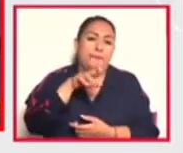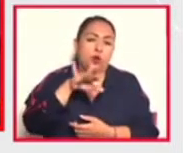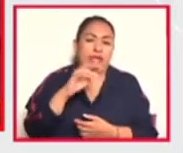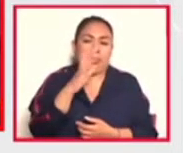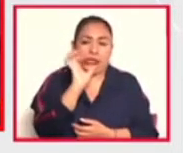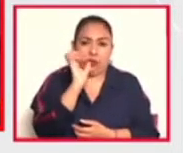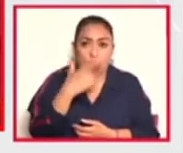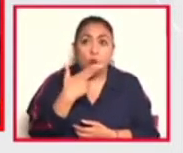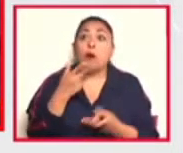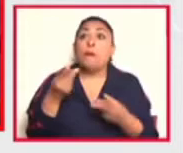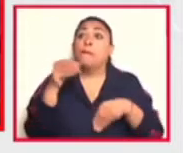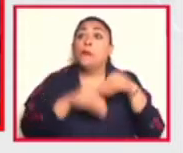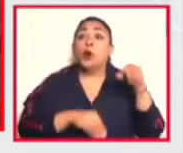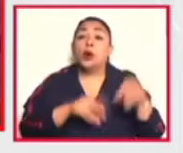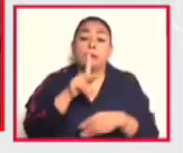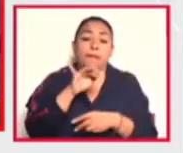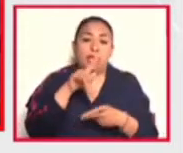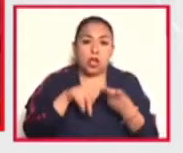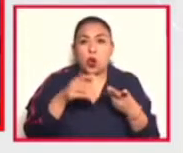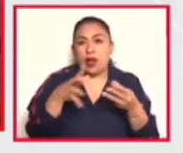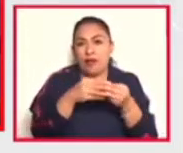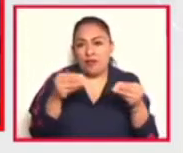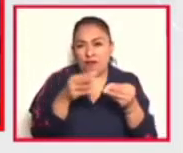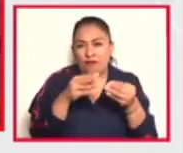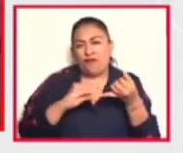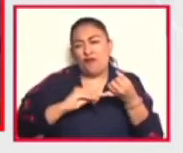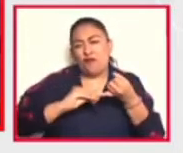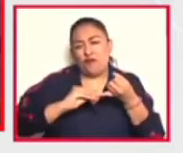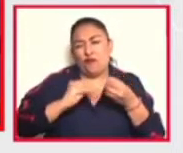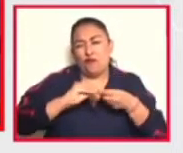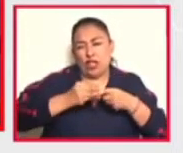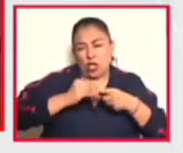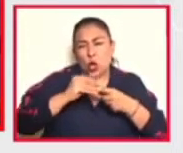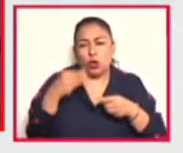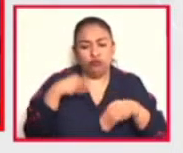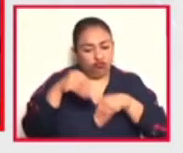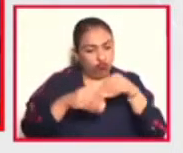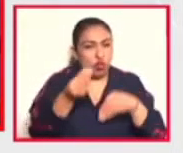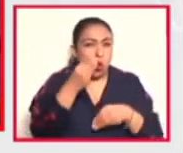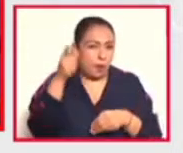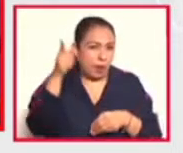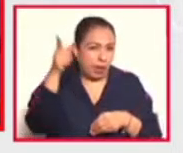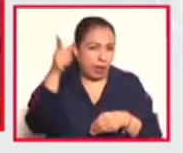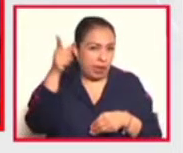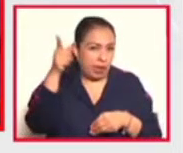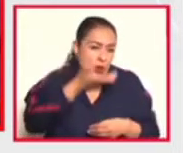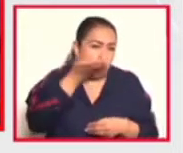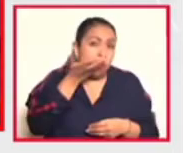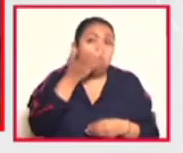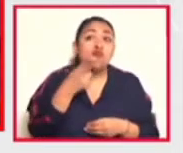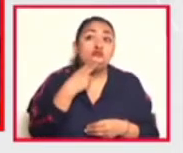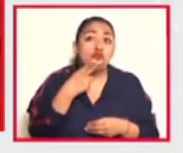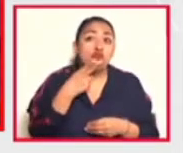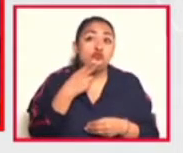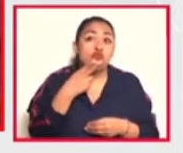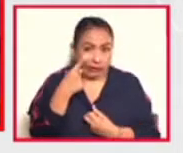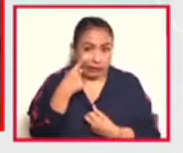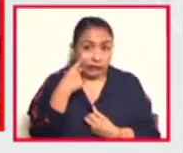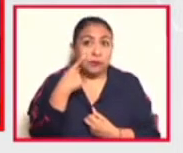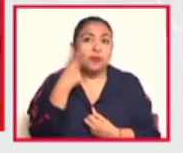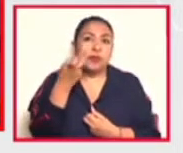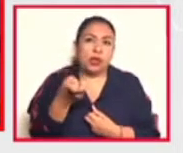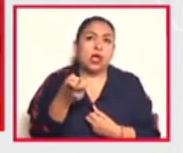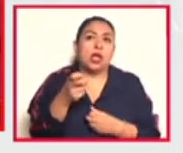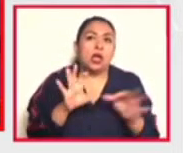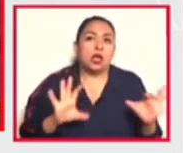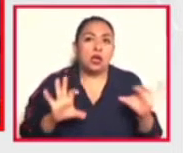pinole, frijoles, que es algo que se come mucho allá y es algo que se utiliza bastante, y es algo muy significativo para